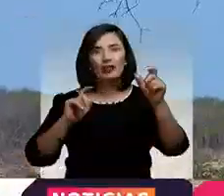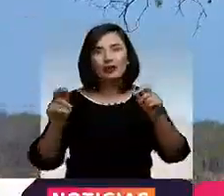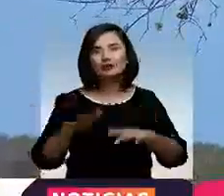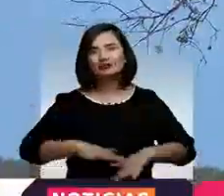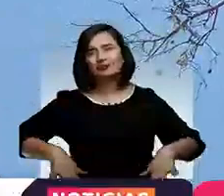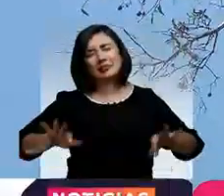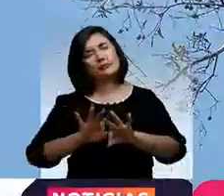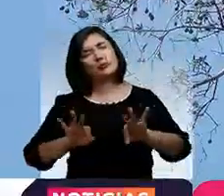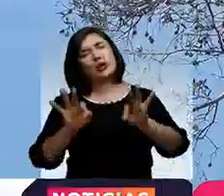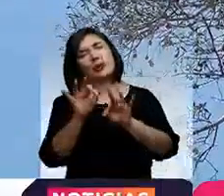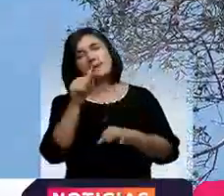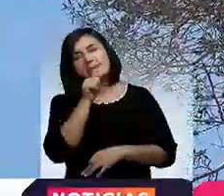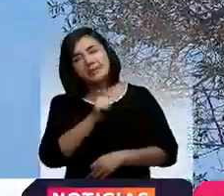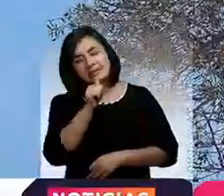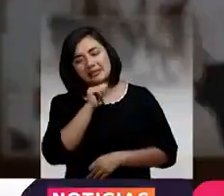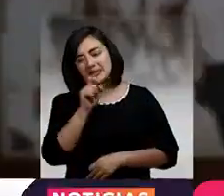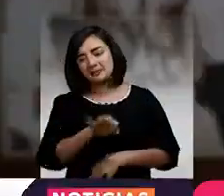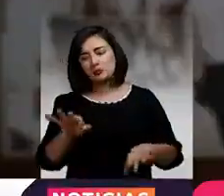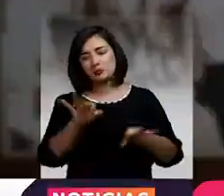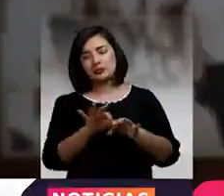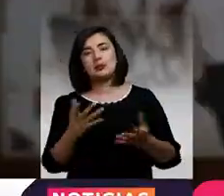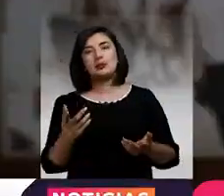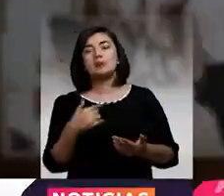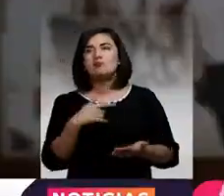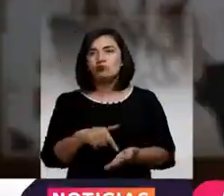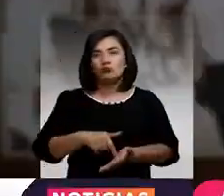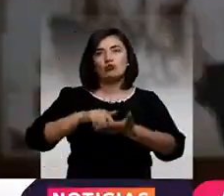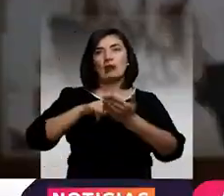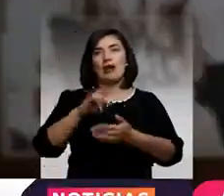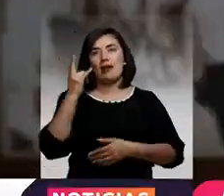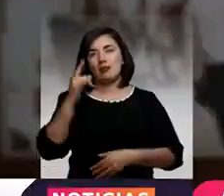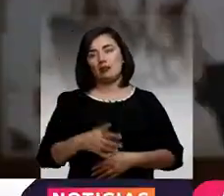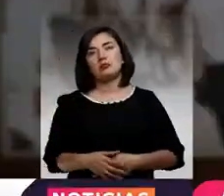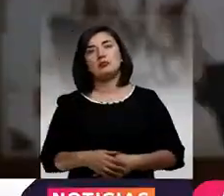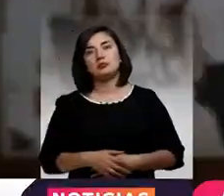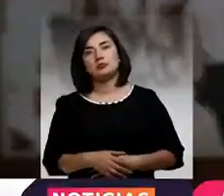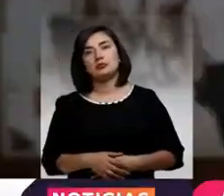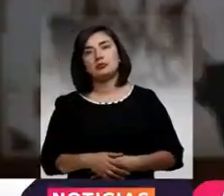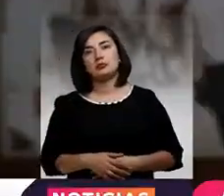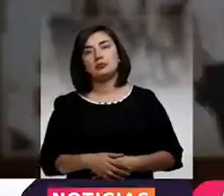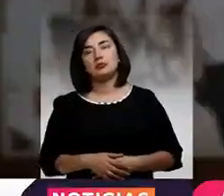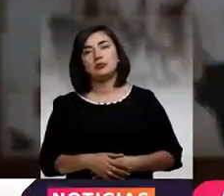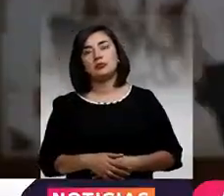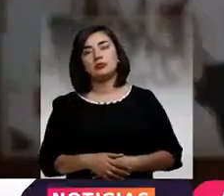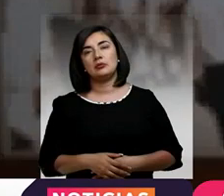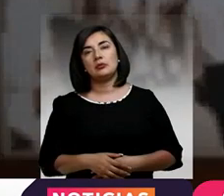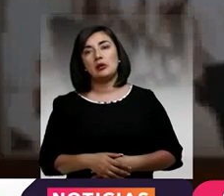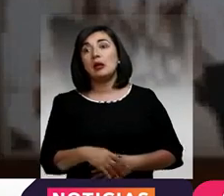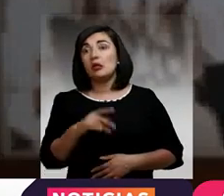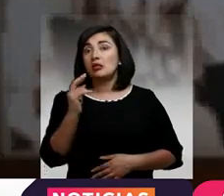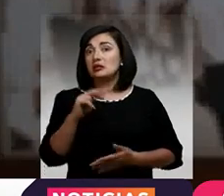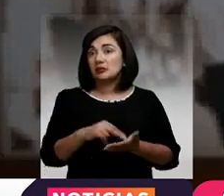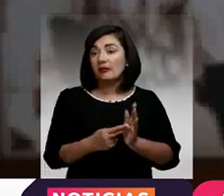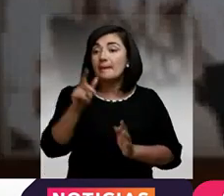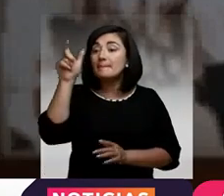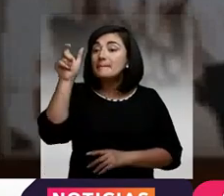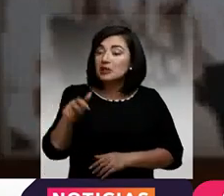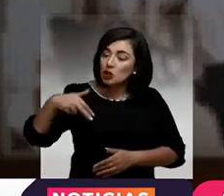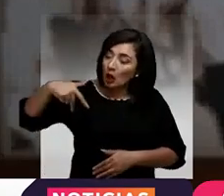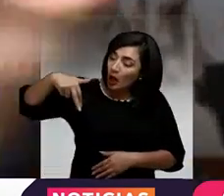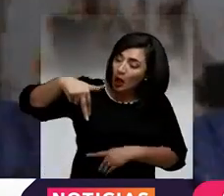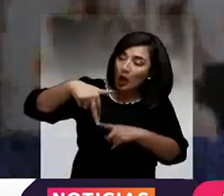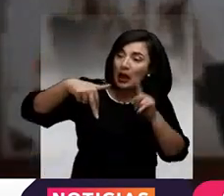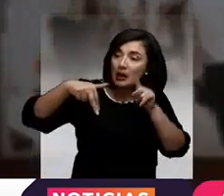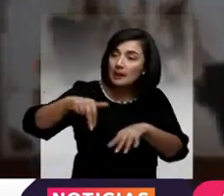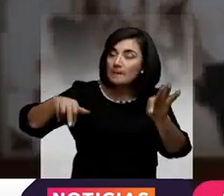paciencia. Que haya un protagonista, y cuando me refiero a un protagonista no necesariamente hablo de un personaje, de un ser humano.